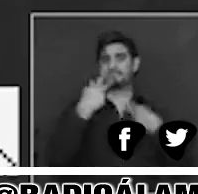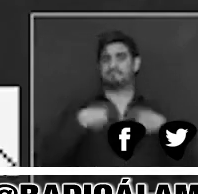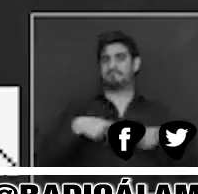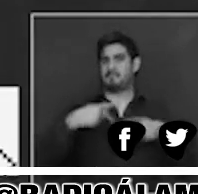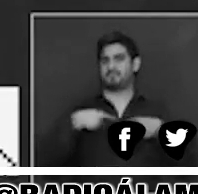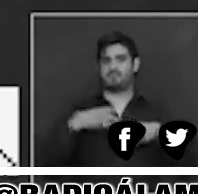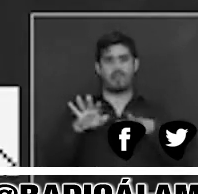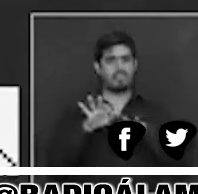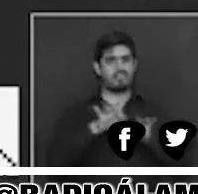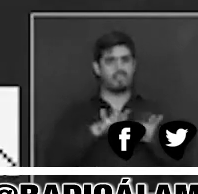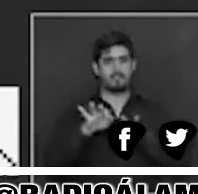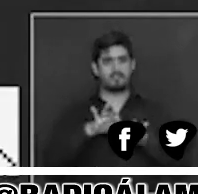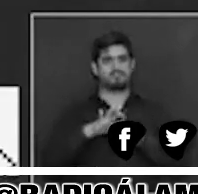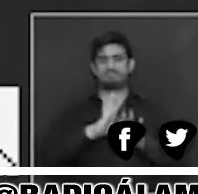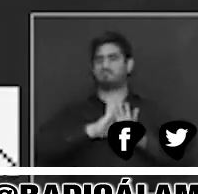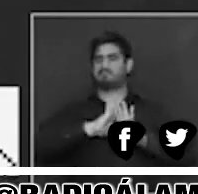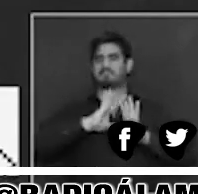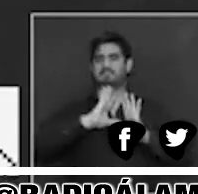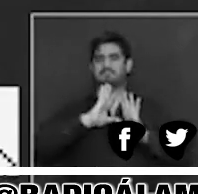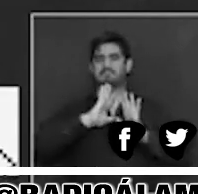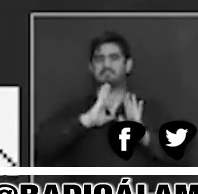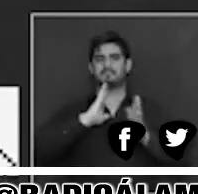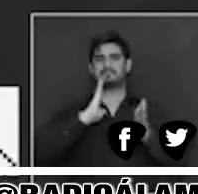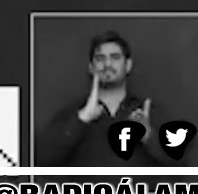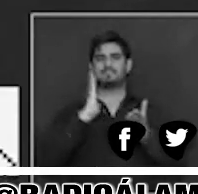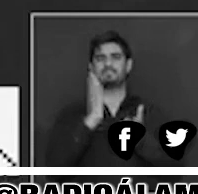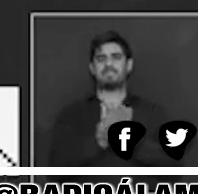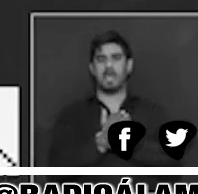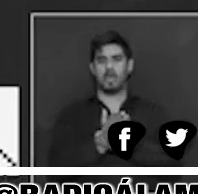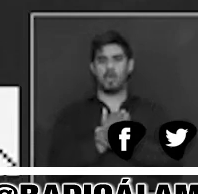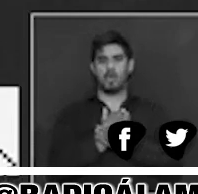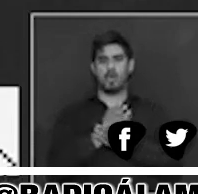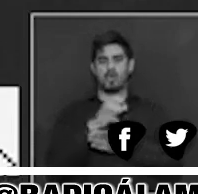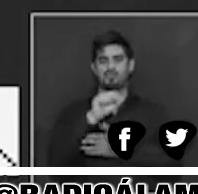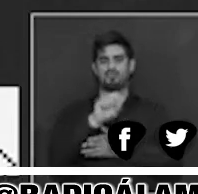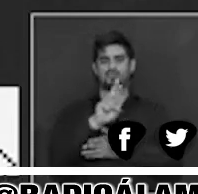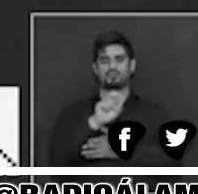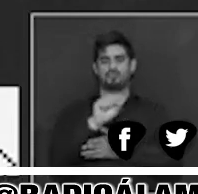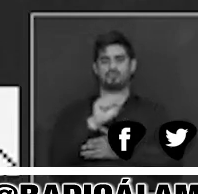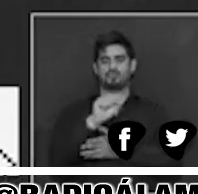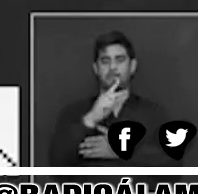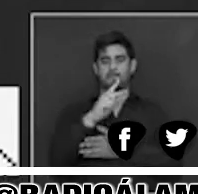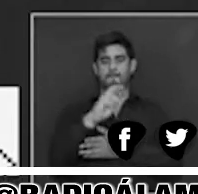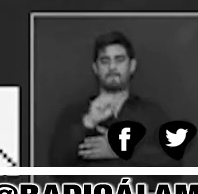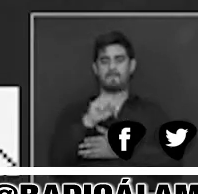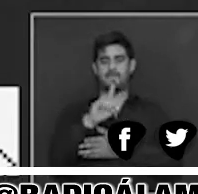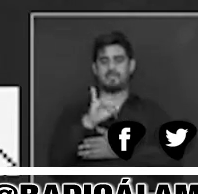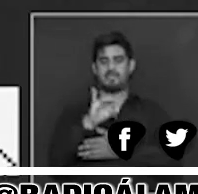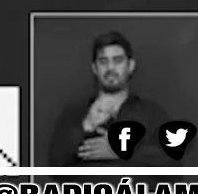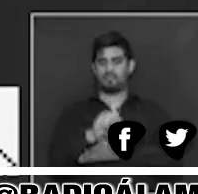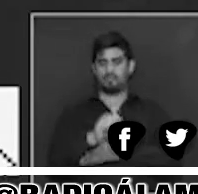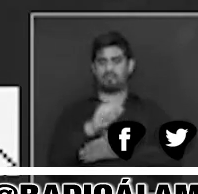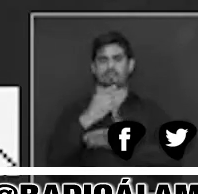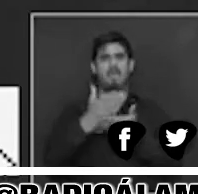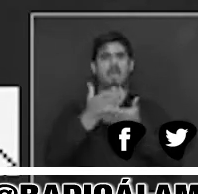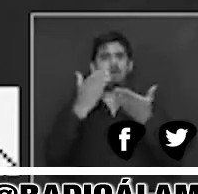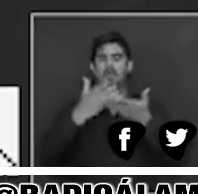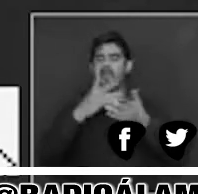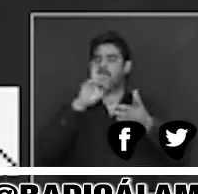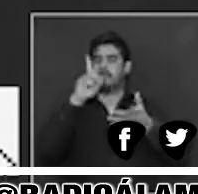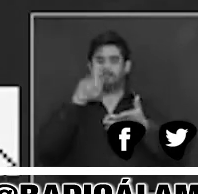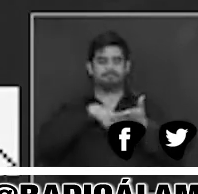como renuncia voluntaria, lo que no se traga ni un chamaco de kinder, solo que a todas luces, teñida de berrinche y un